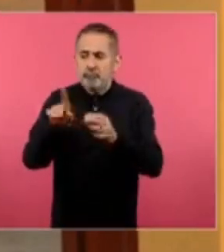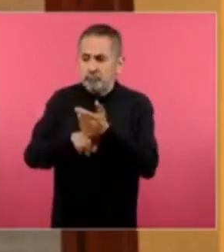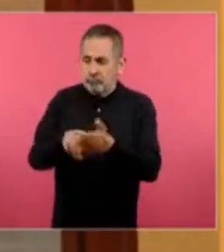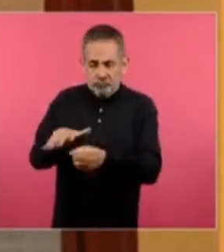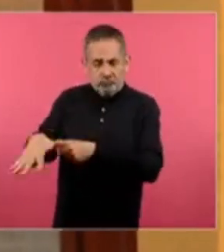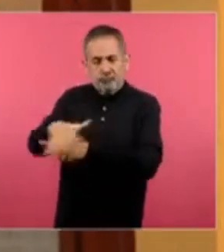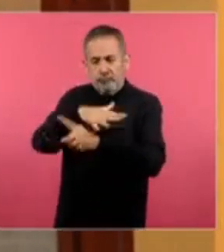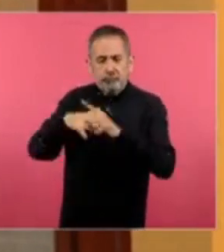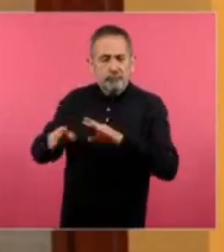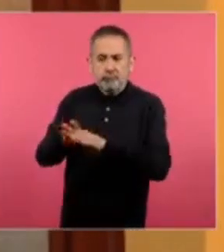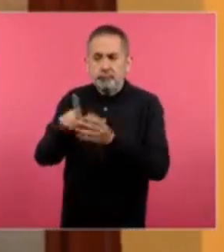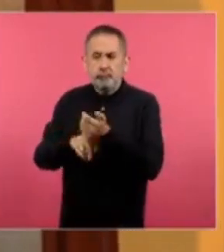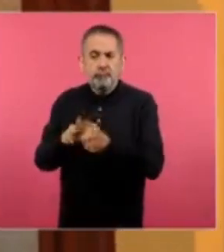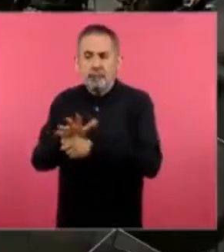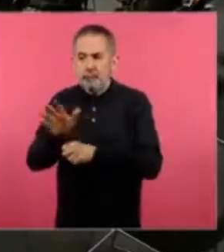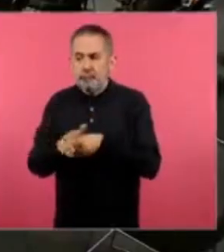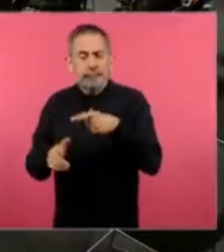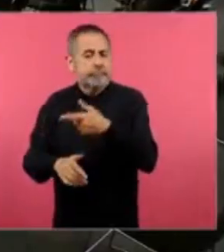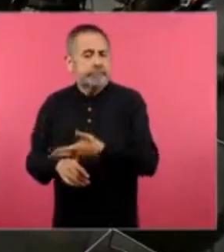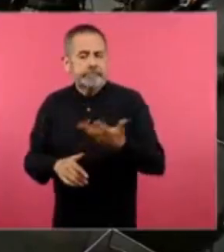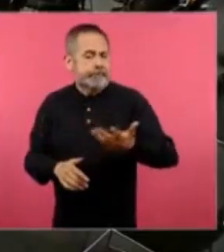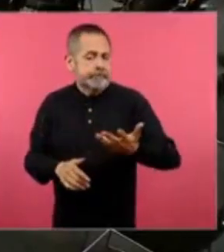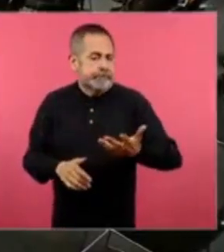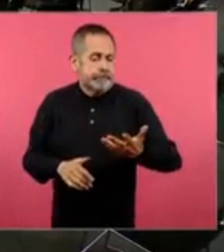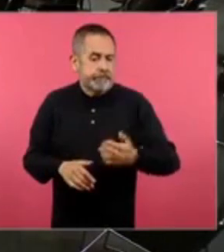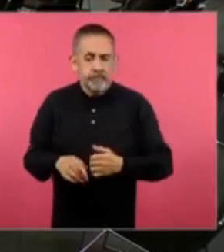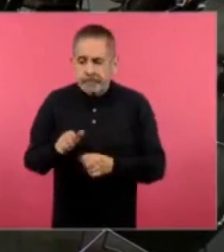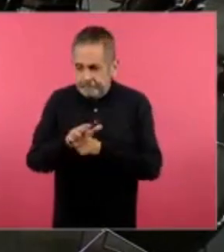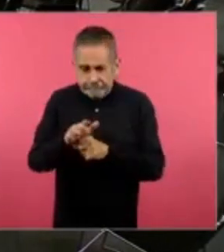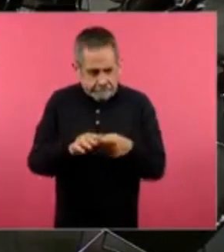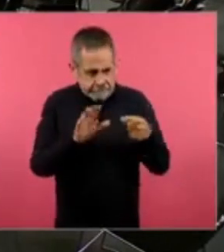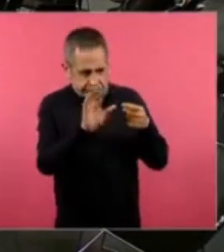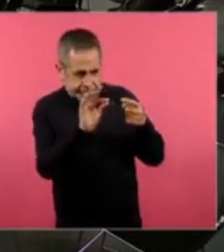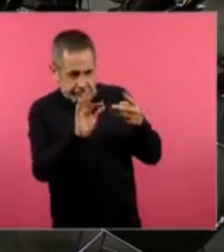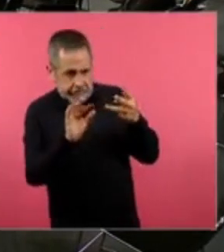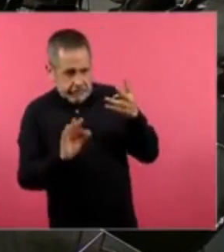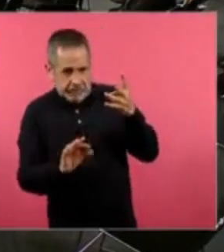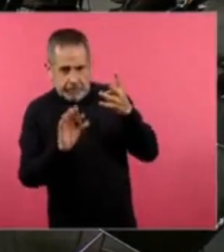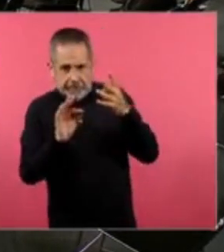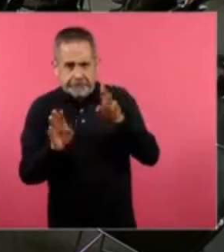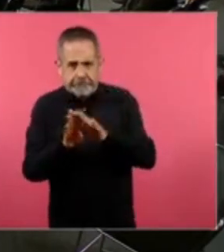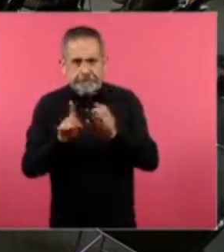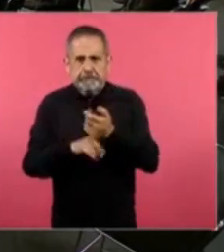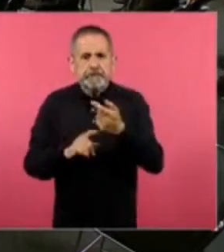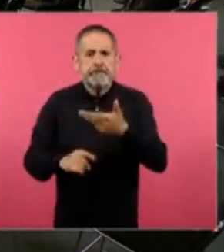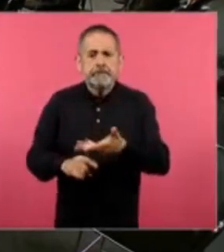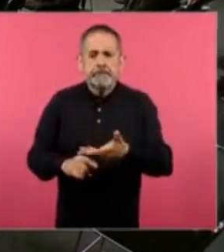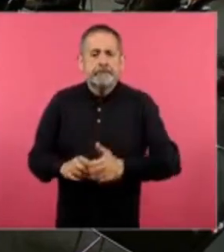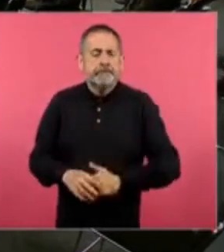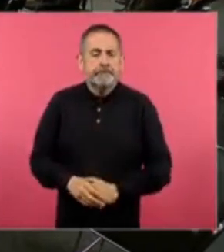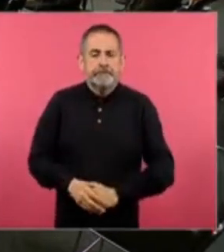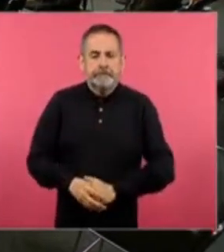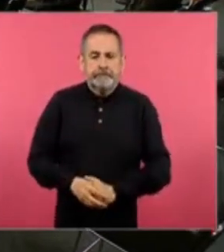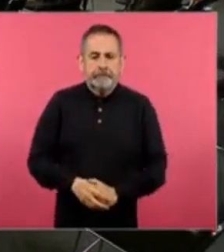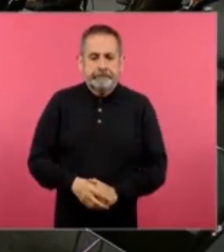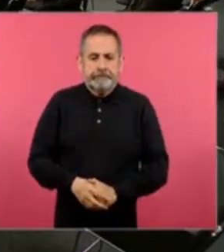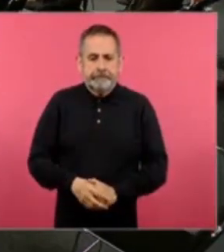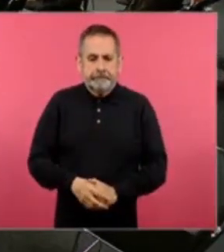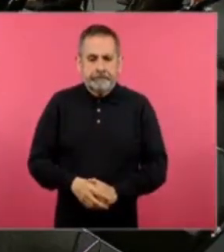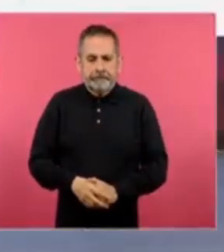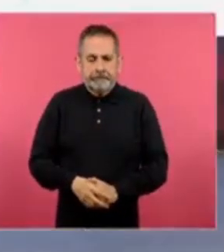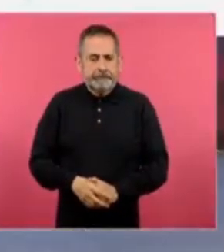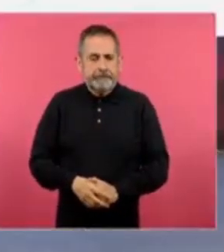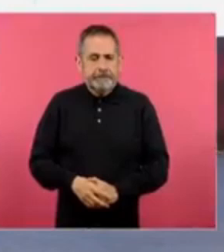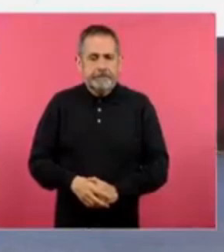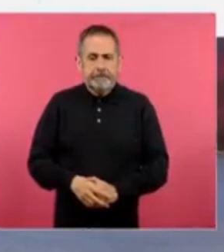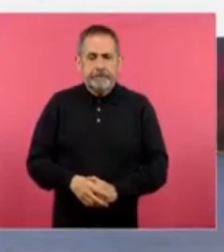contexto áulico, cuál elegir y cuál trabajar. La siguiente. En